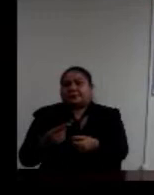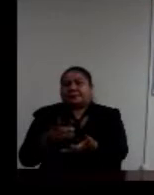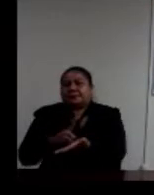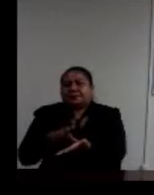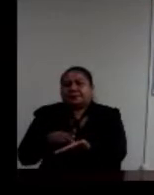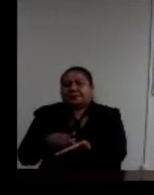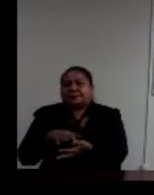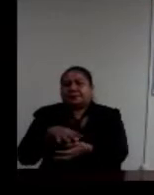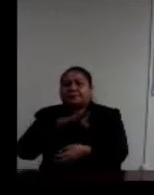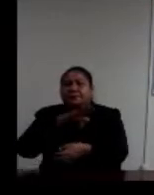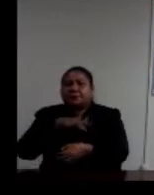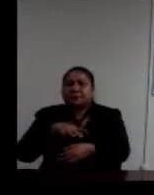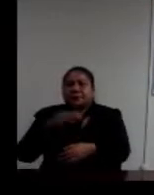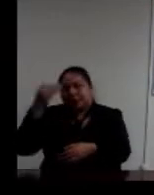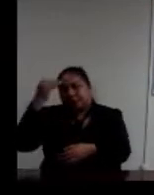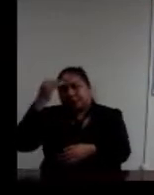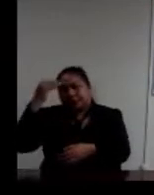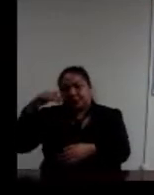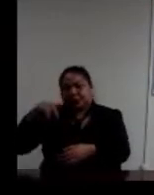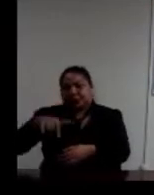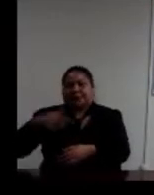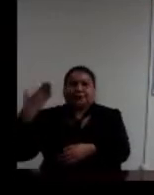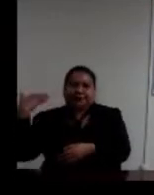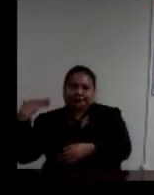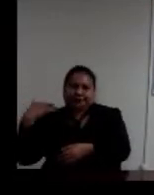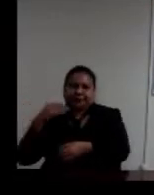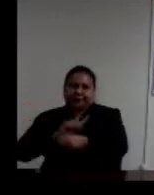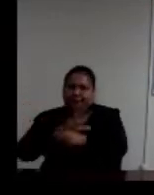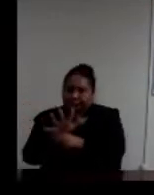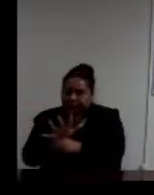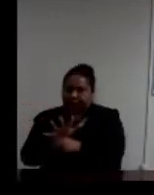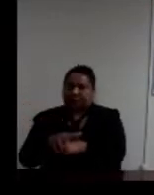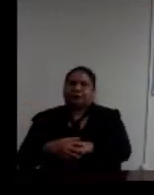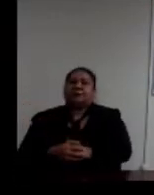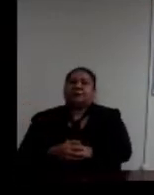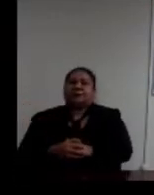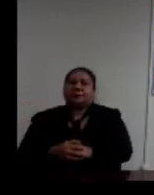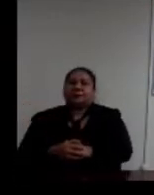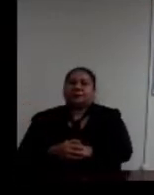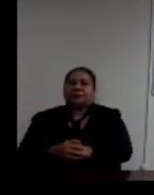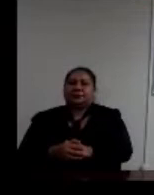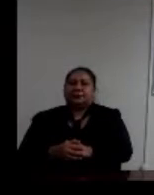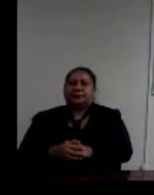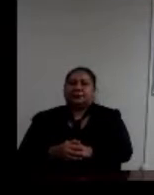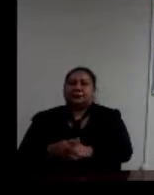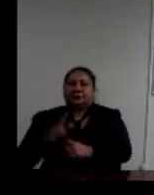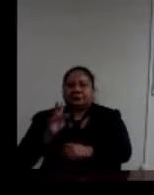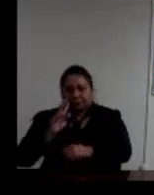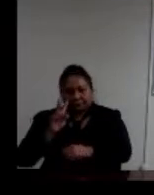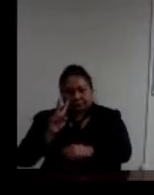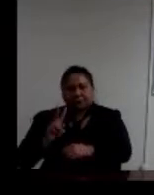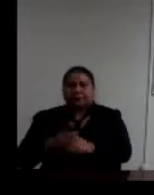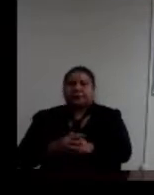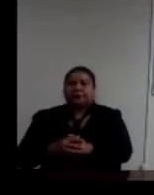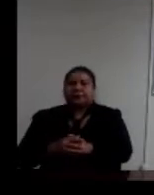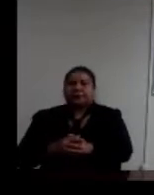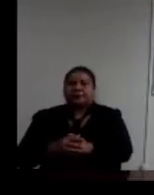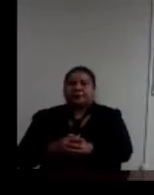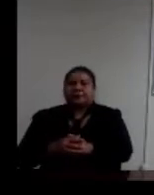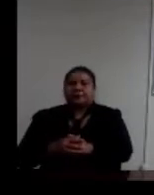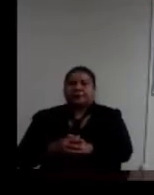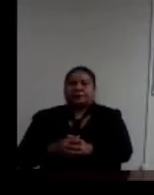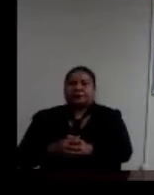básicamente, que no hayamos conocido durante esa pandemia. Se caracteriza por los que es un trastorno